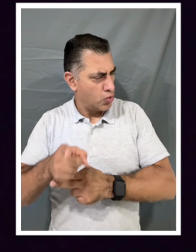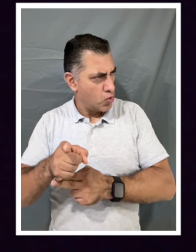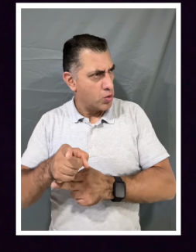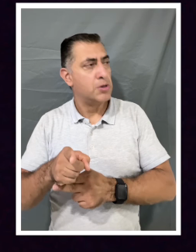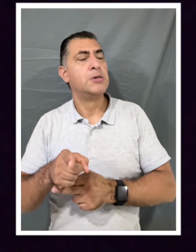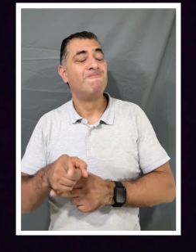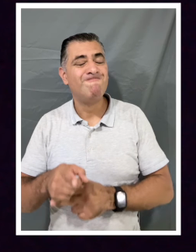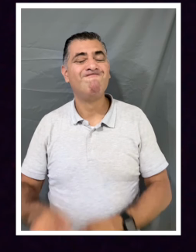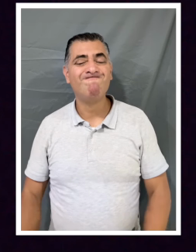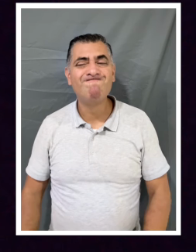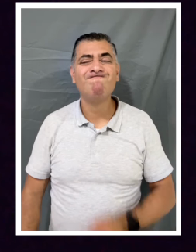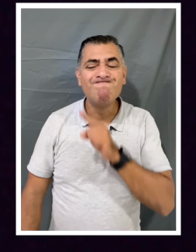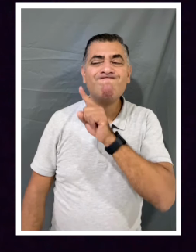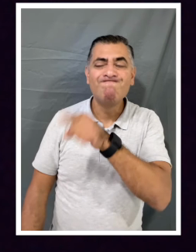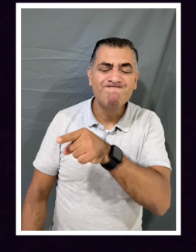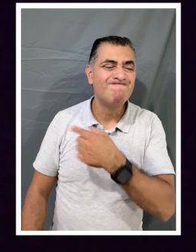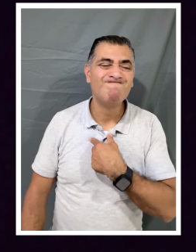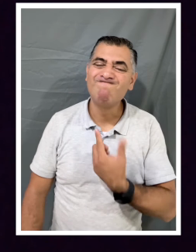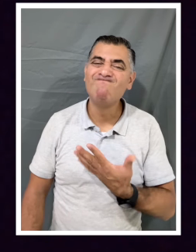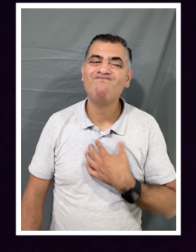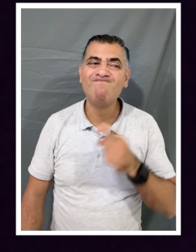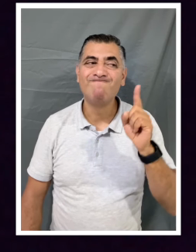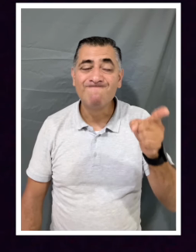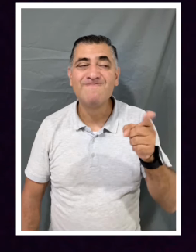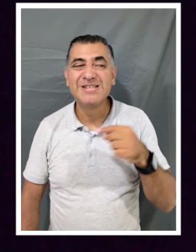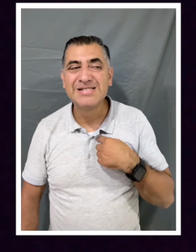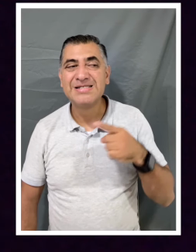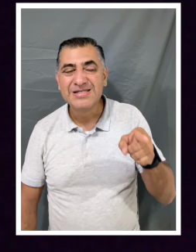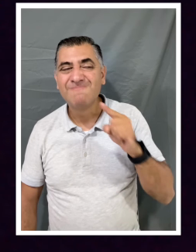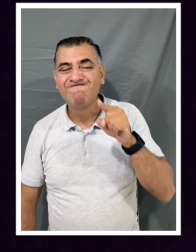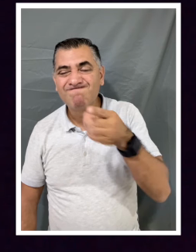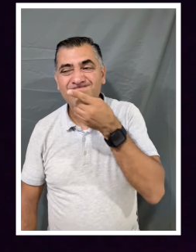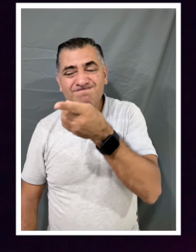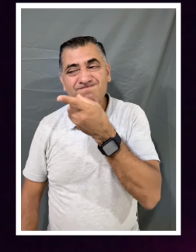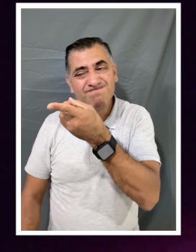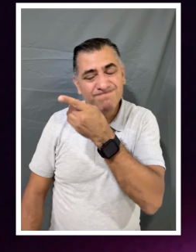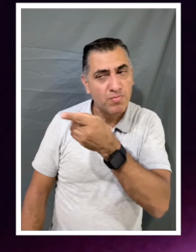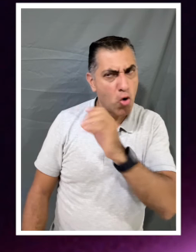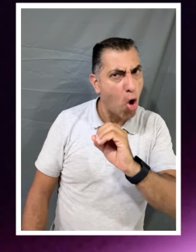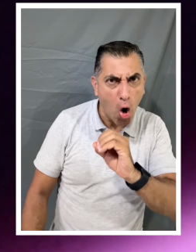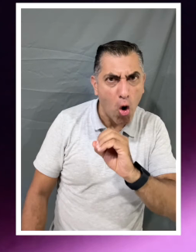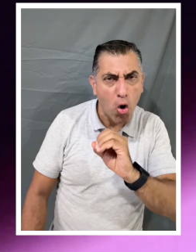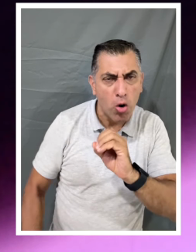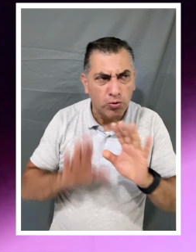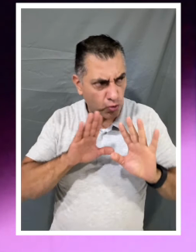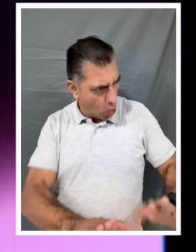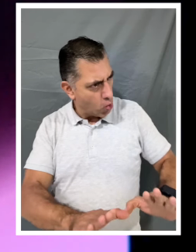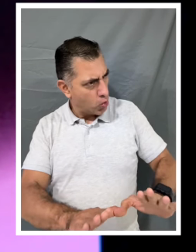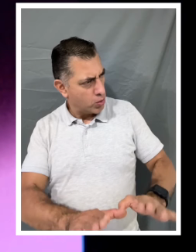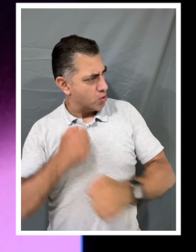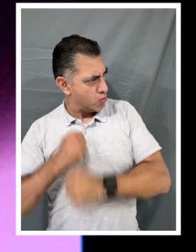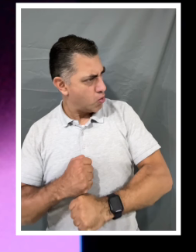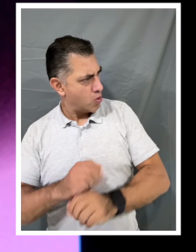seguir sí tienes razón Yo tampoco estaba de acuerdo y empieza la murmuración o vas a parar la murmuración